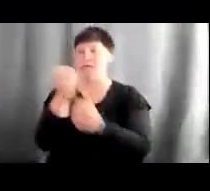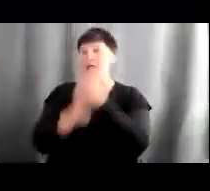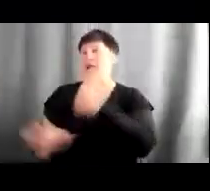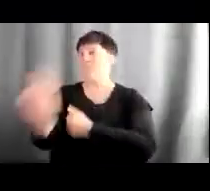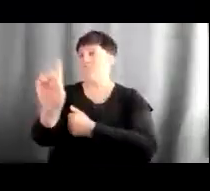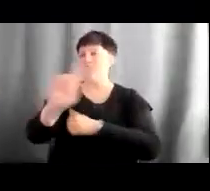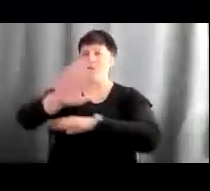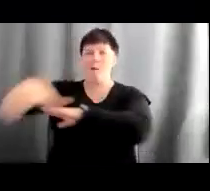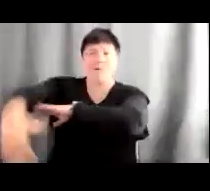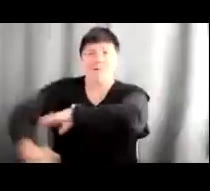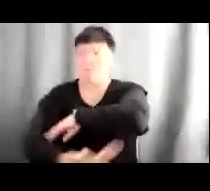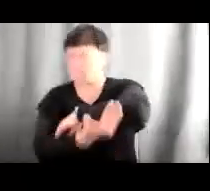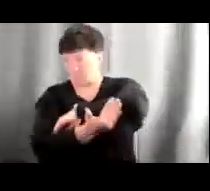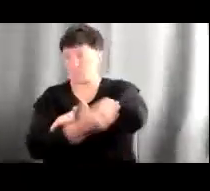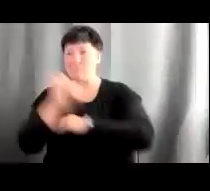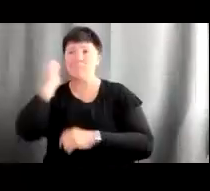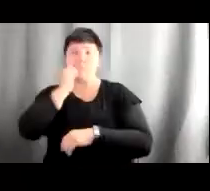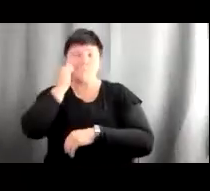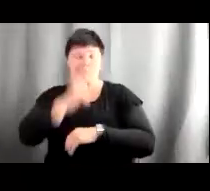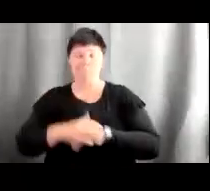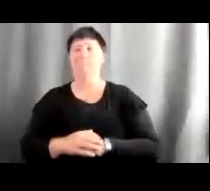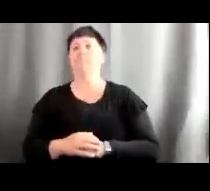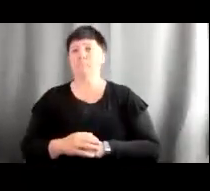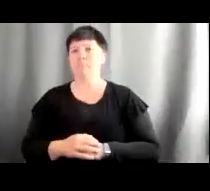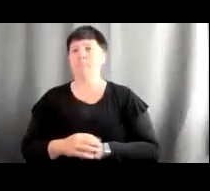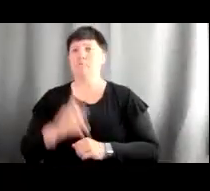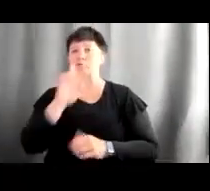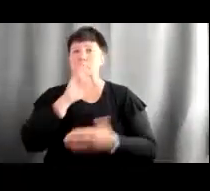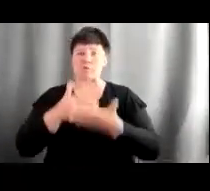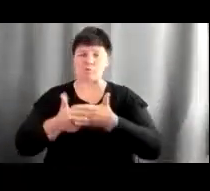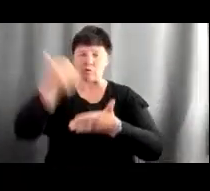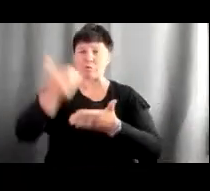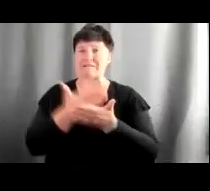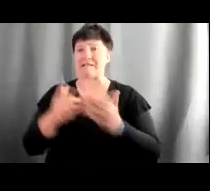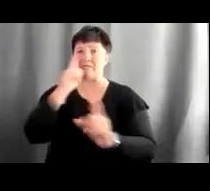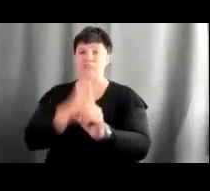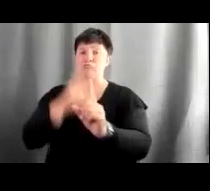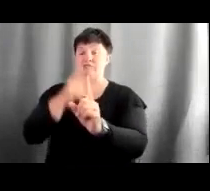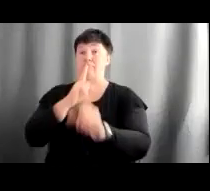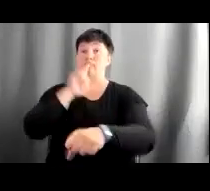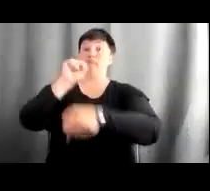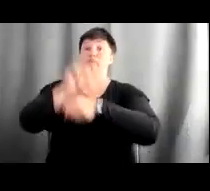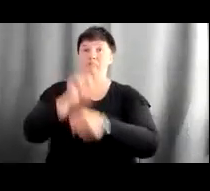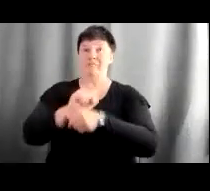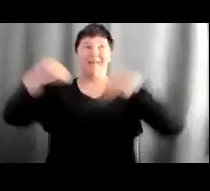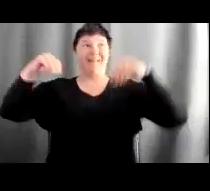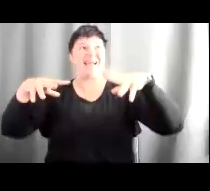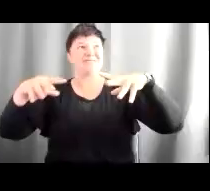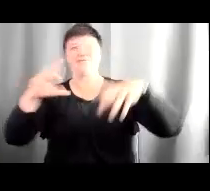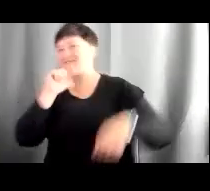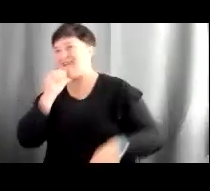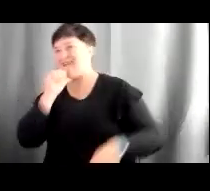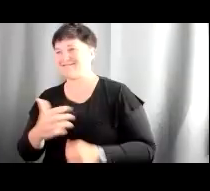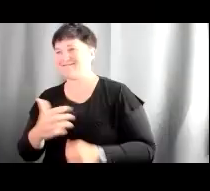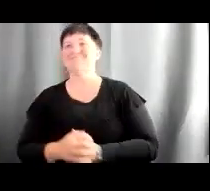Entonces, realmente es lo más cercano a una verdad objetiva de si las luces están encendidas, ¿cierto?